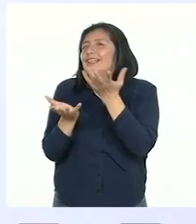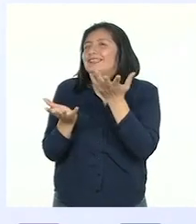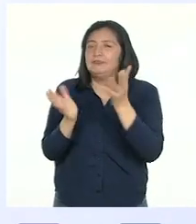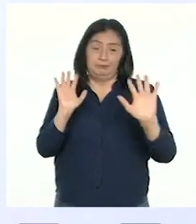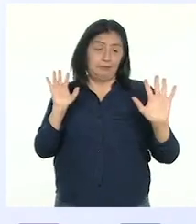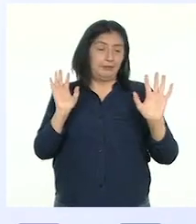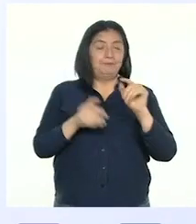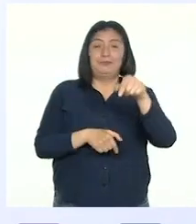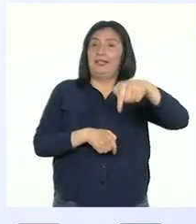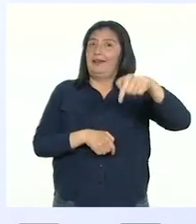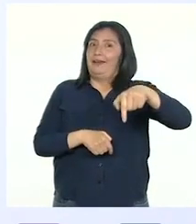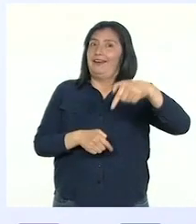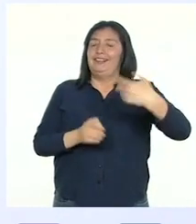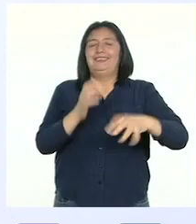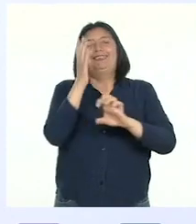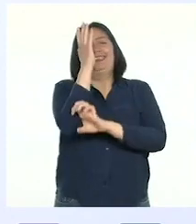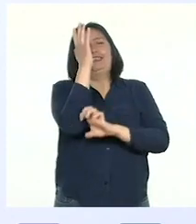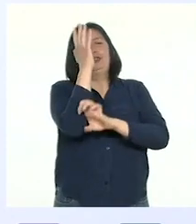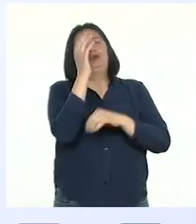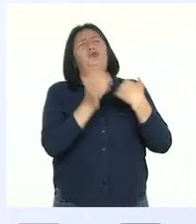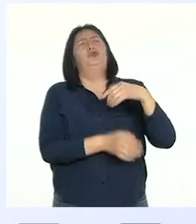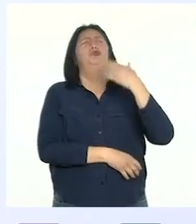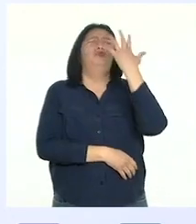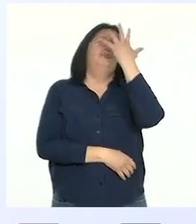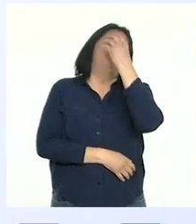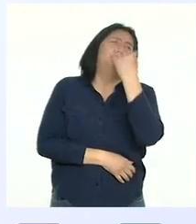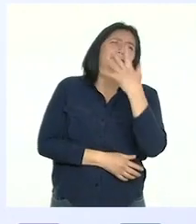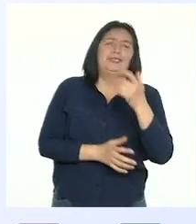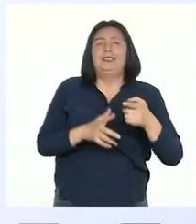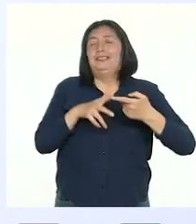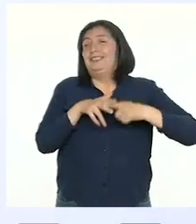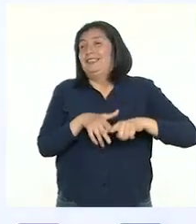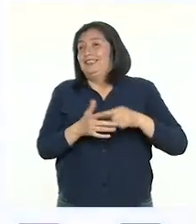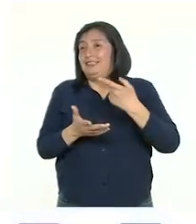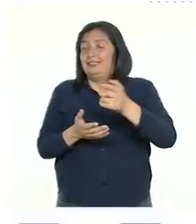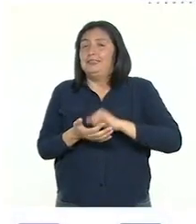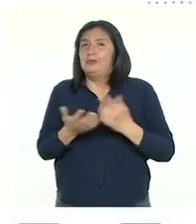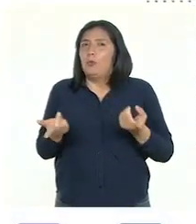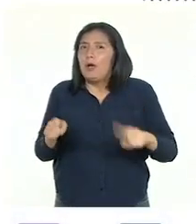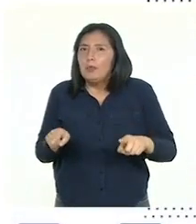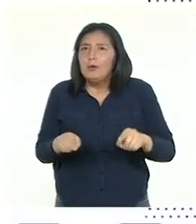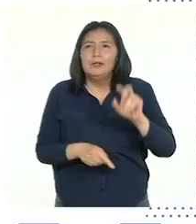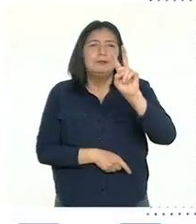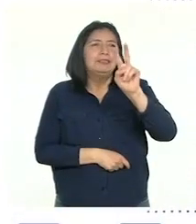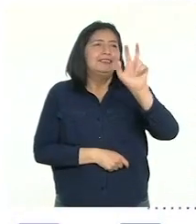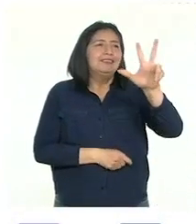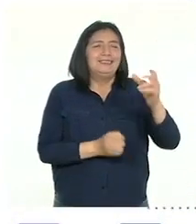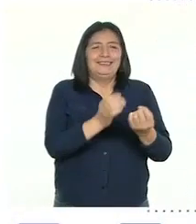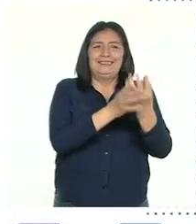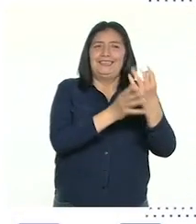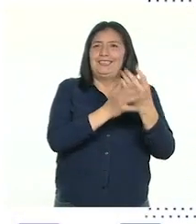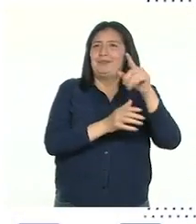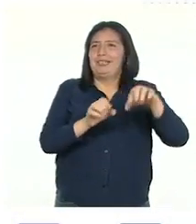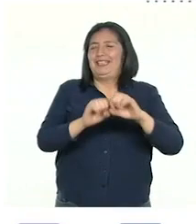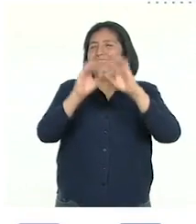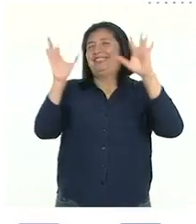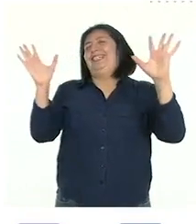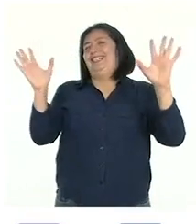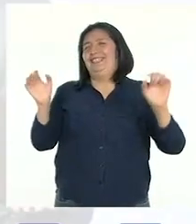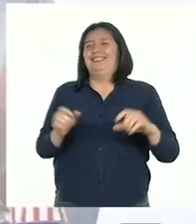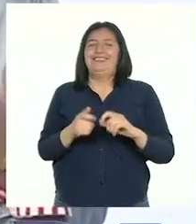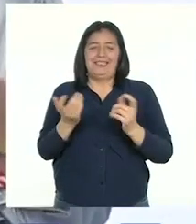Bueno, esta estación es tan bonita que se celebra el inicio de la estación el 23 de septiembre, día de la